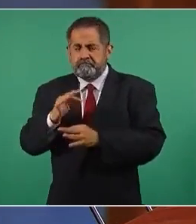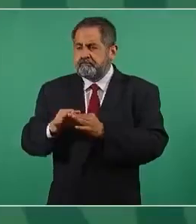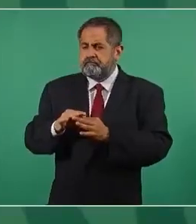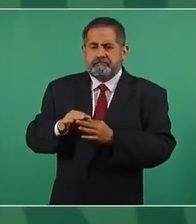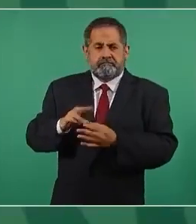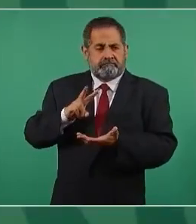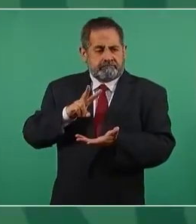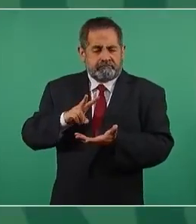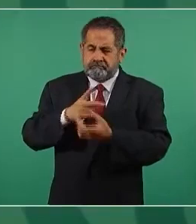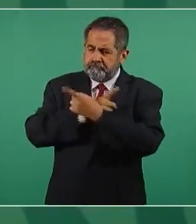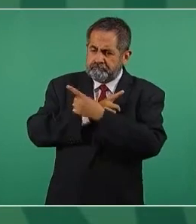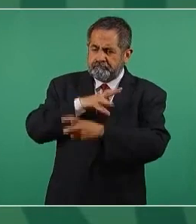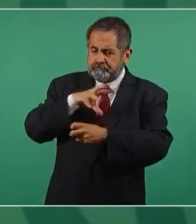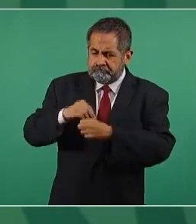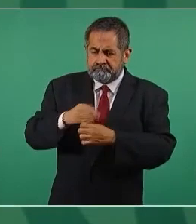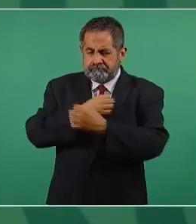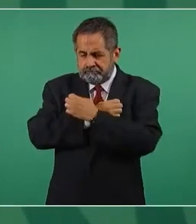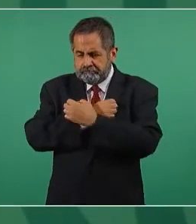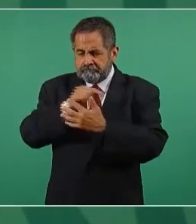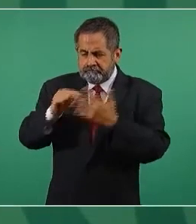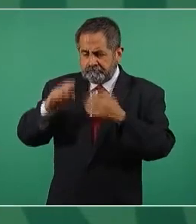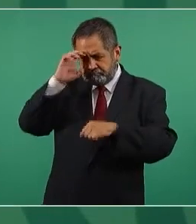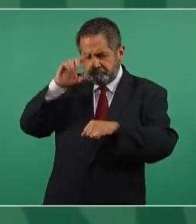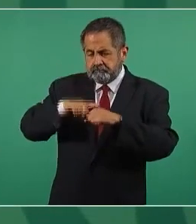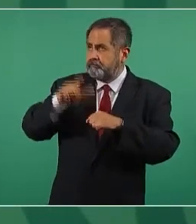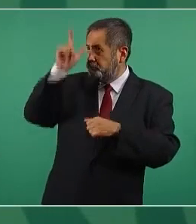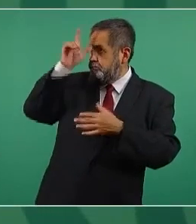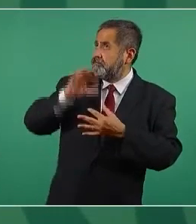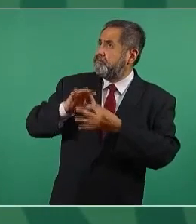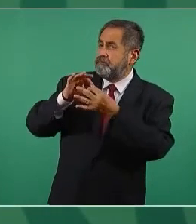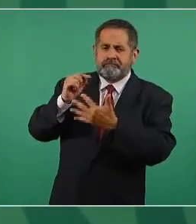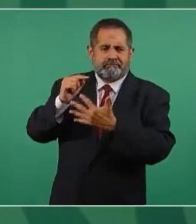Fortaleciendo valores culturales, morales, espirituales.